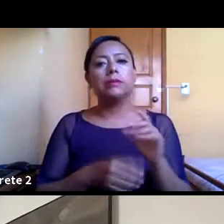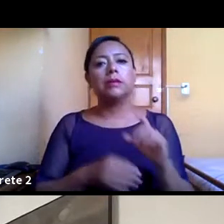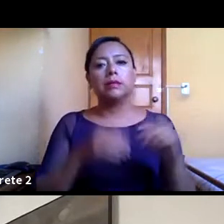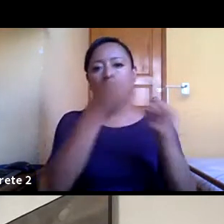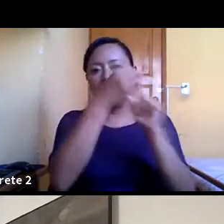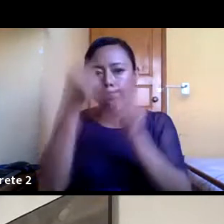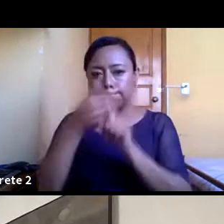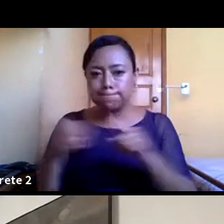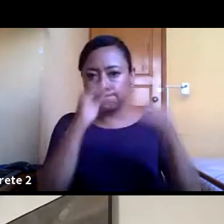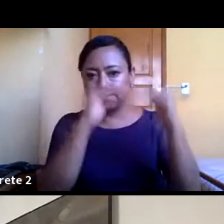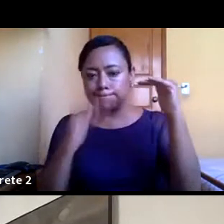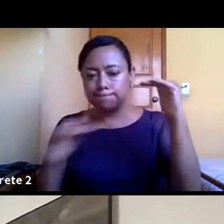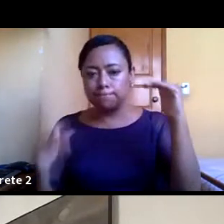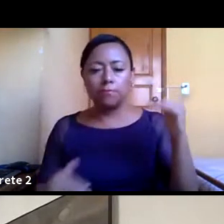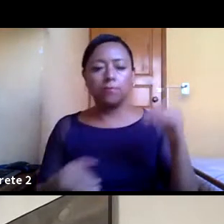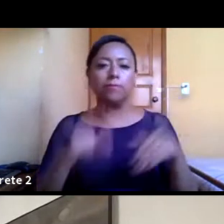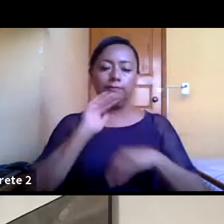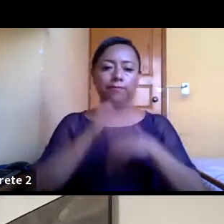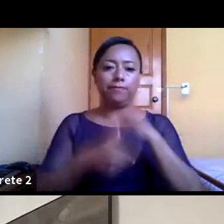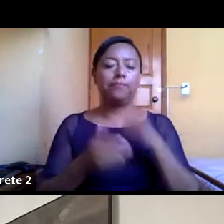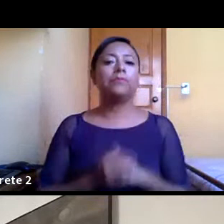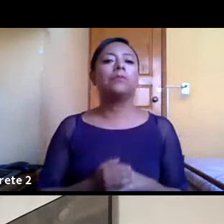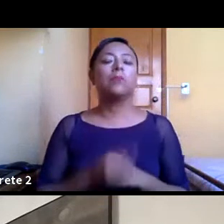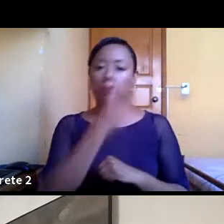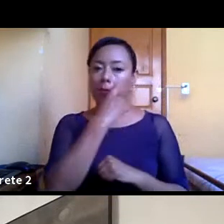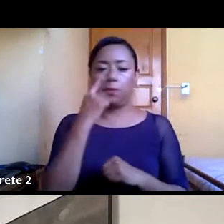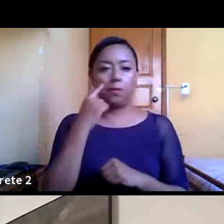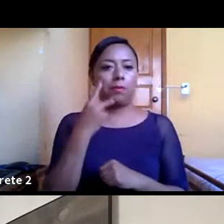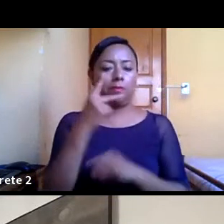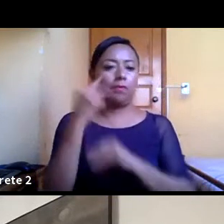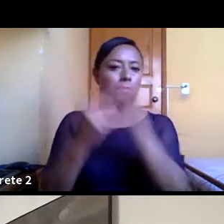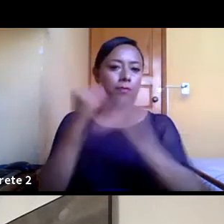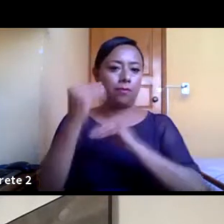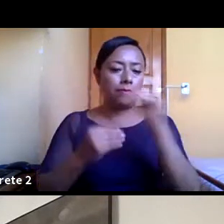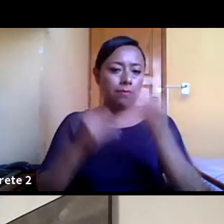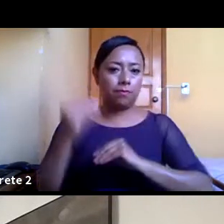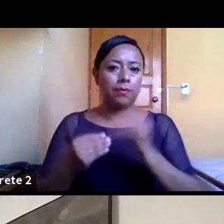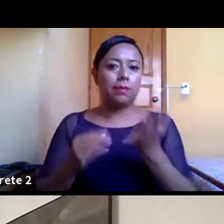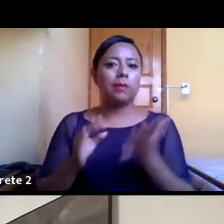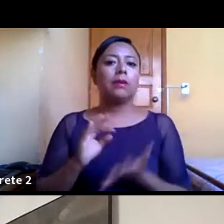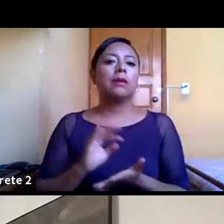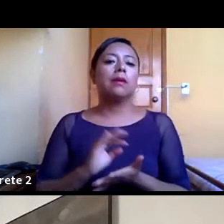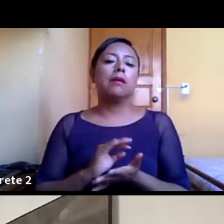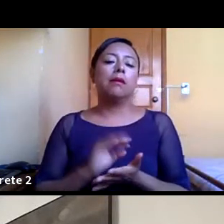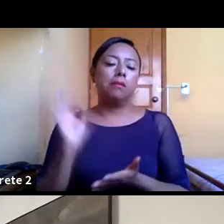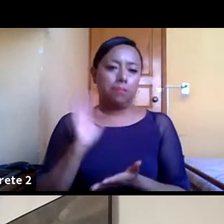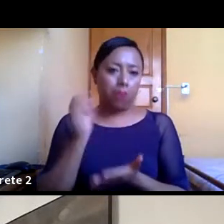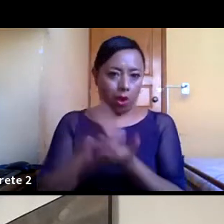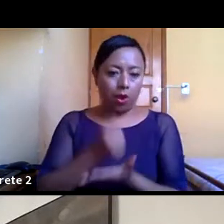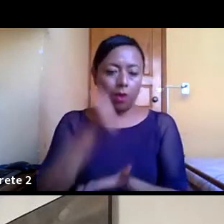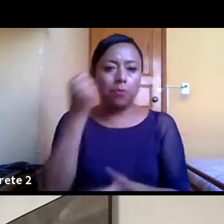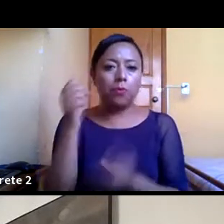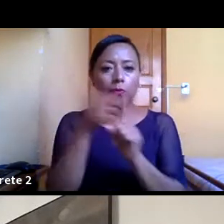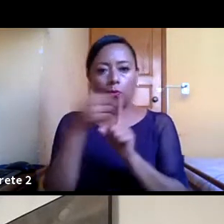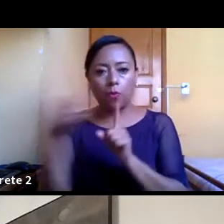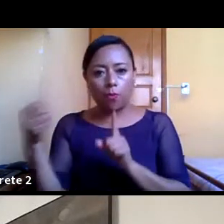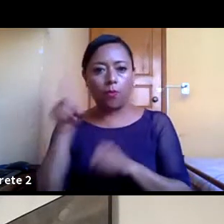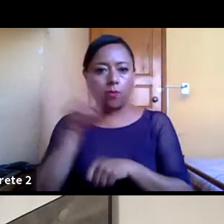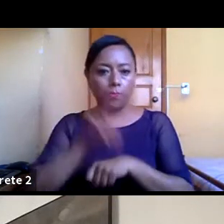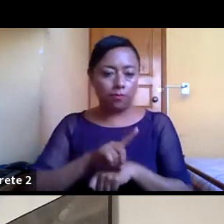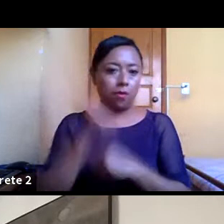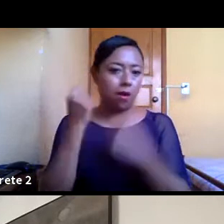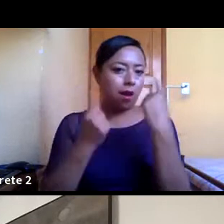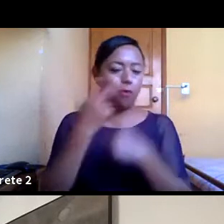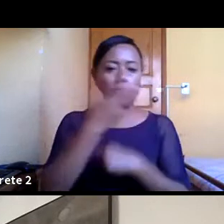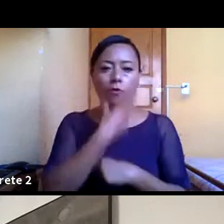Está a consideración de las y de los diputados presentes y la discusión y, en su caso, aprobación de la orden del día. ¿Alguna o algún diputado